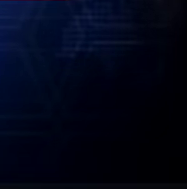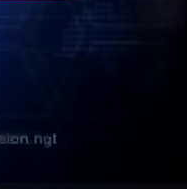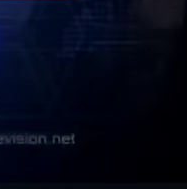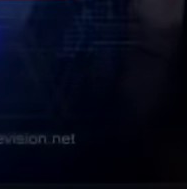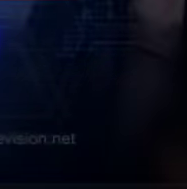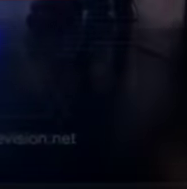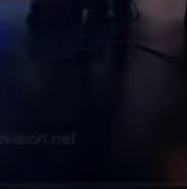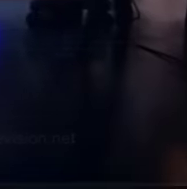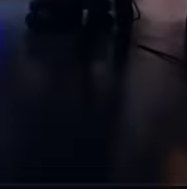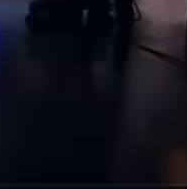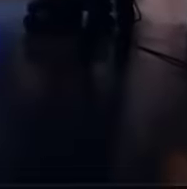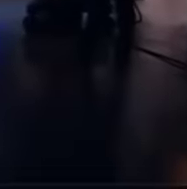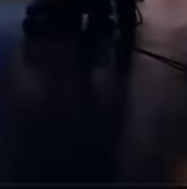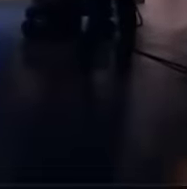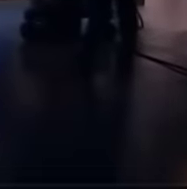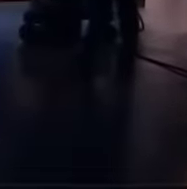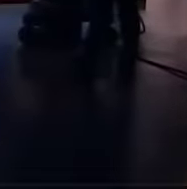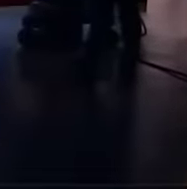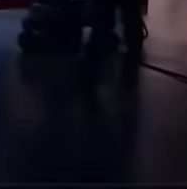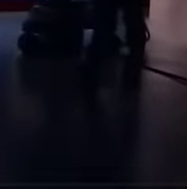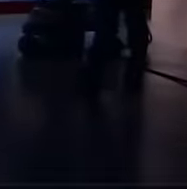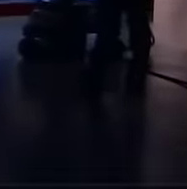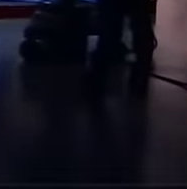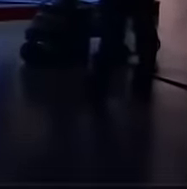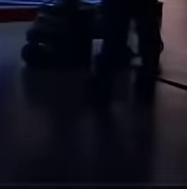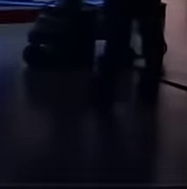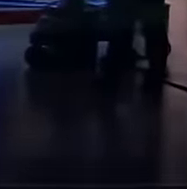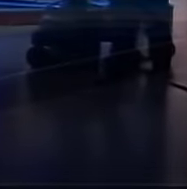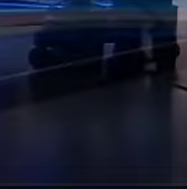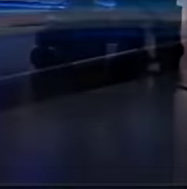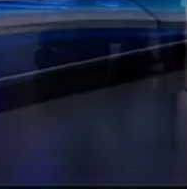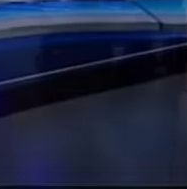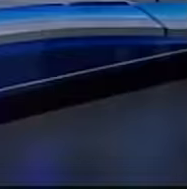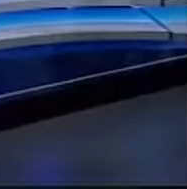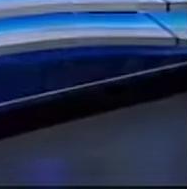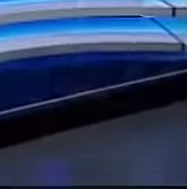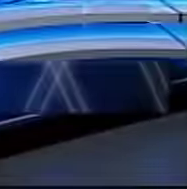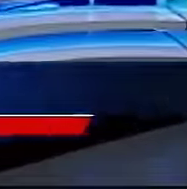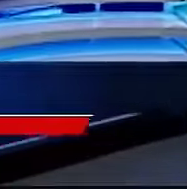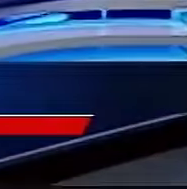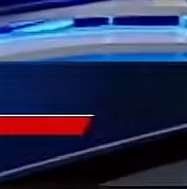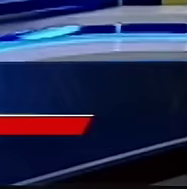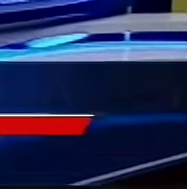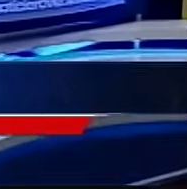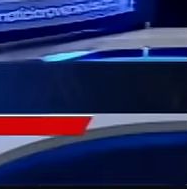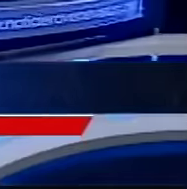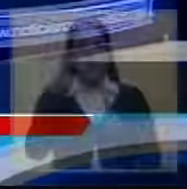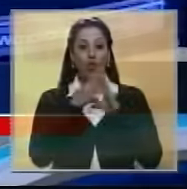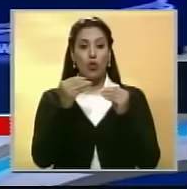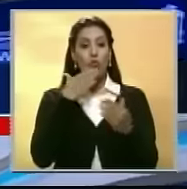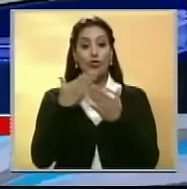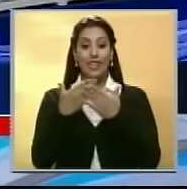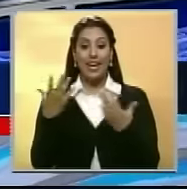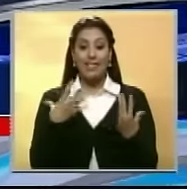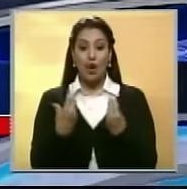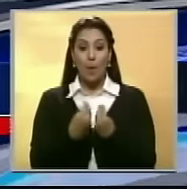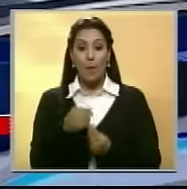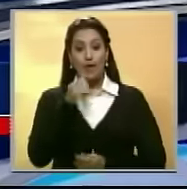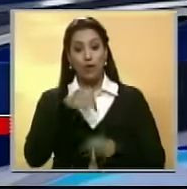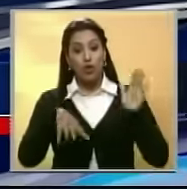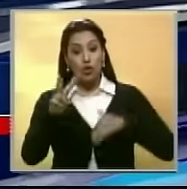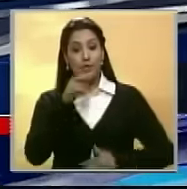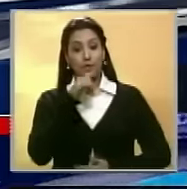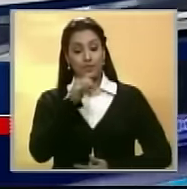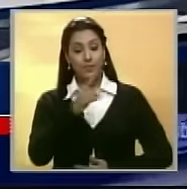Noticiero Venevisión. Información justa y balanceada. ¿Qué tal, amigos? Muchísimas gracias por acompañarnos